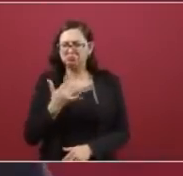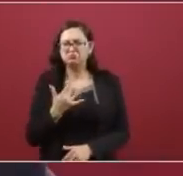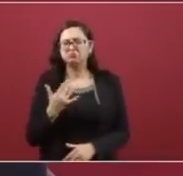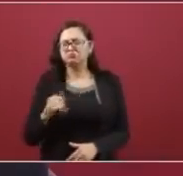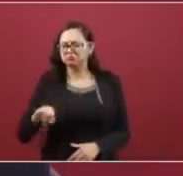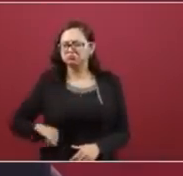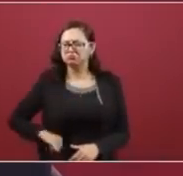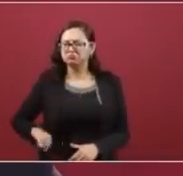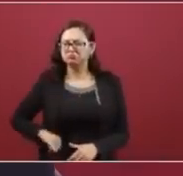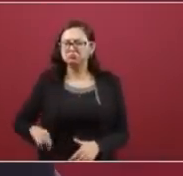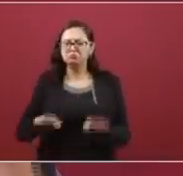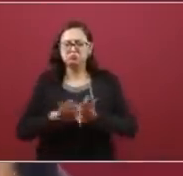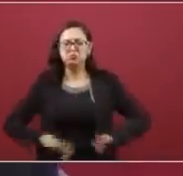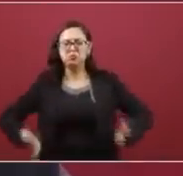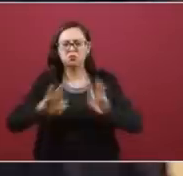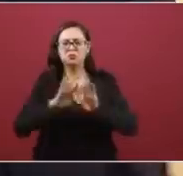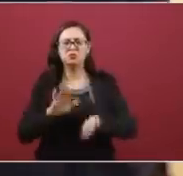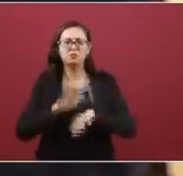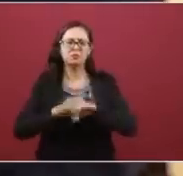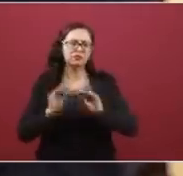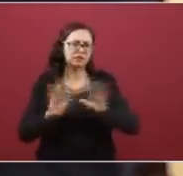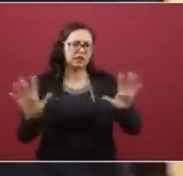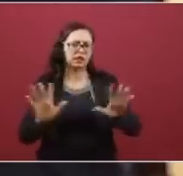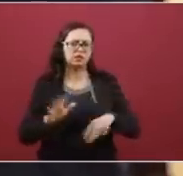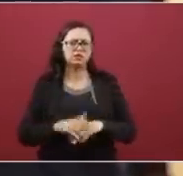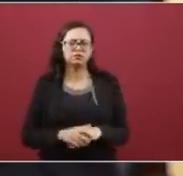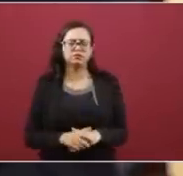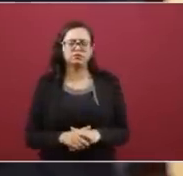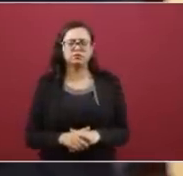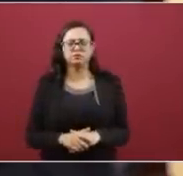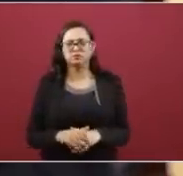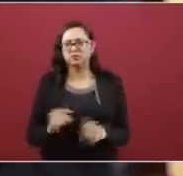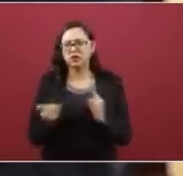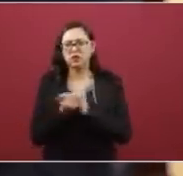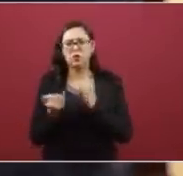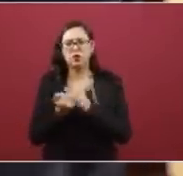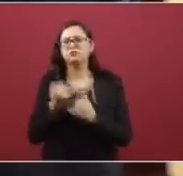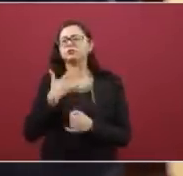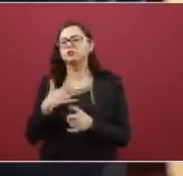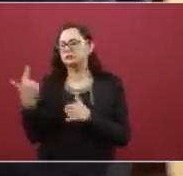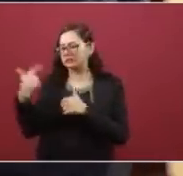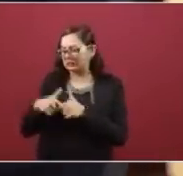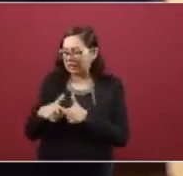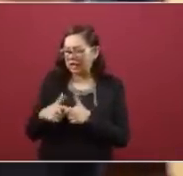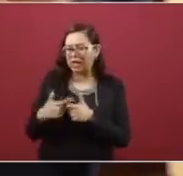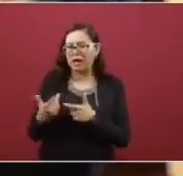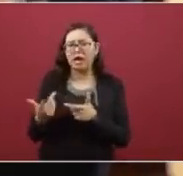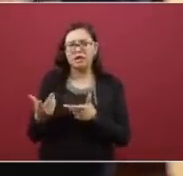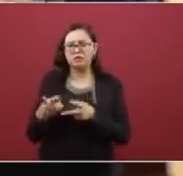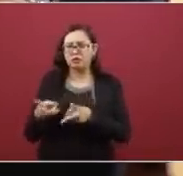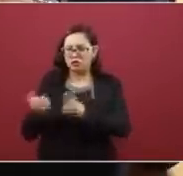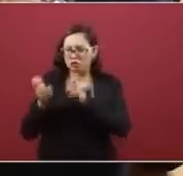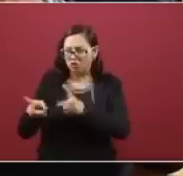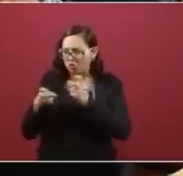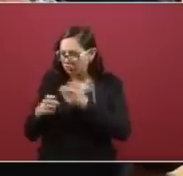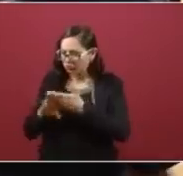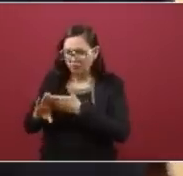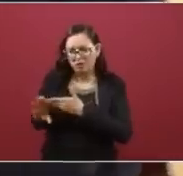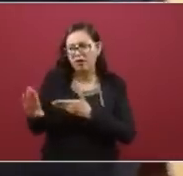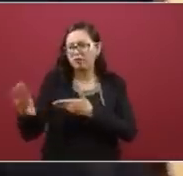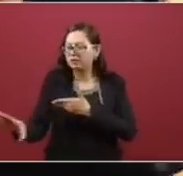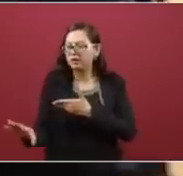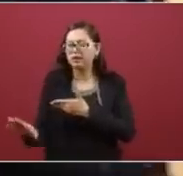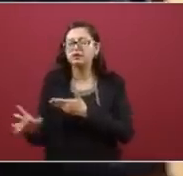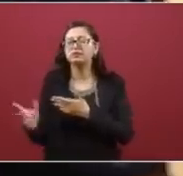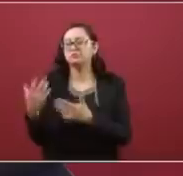planes. Sí, lo que hicimos con el combate al huachicol. O sea, es todo un plan. Sí, y